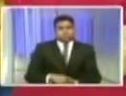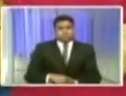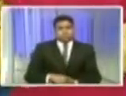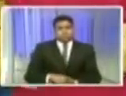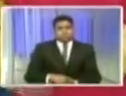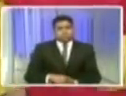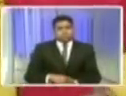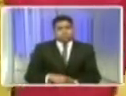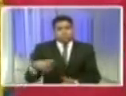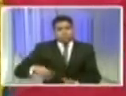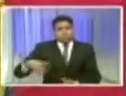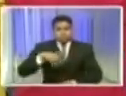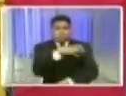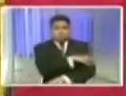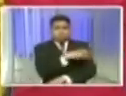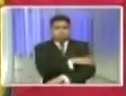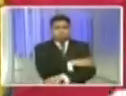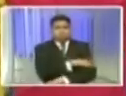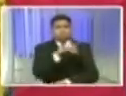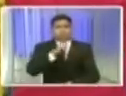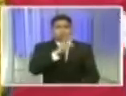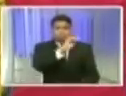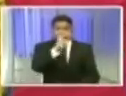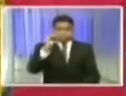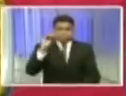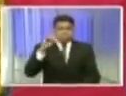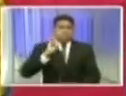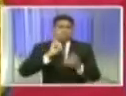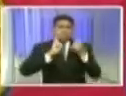guerra psicológica. Pero ustedes pueden llamar a todas las radios.